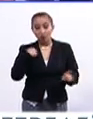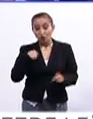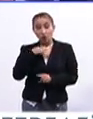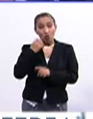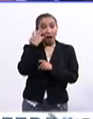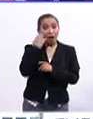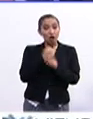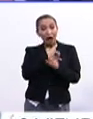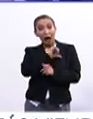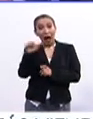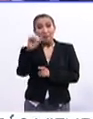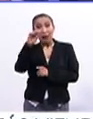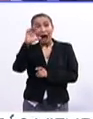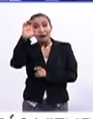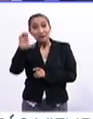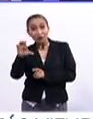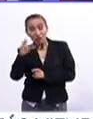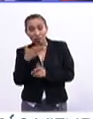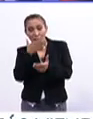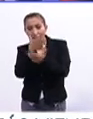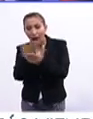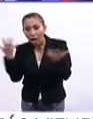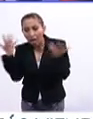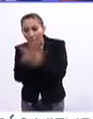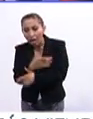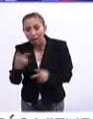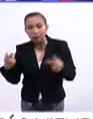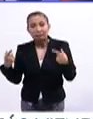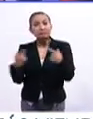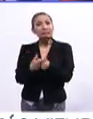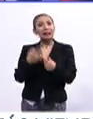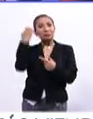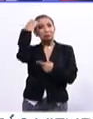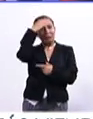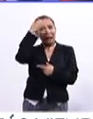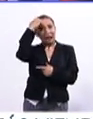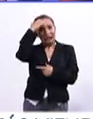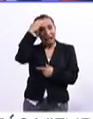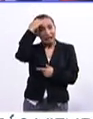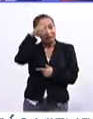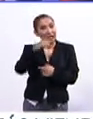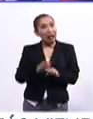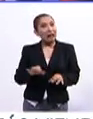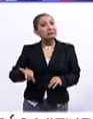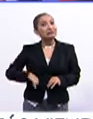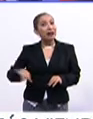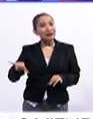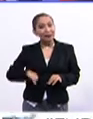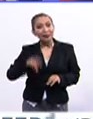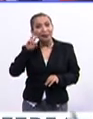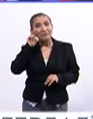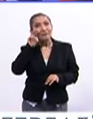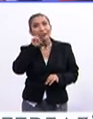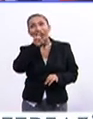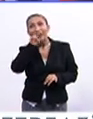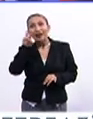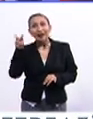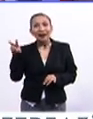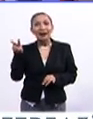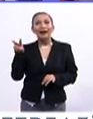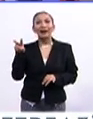desde Nuevo León hasta Baja California, pues seguramente fue también una experiencia muy interesante donde